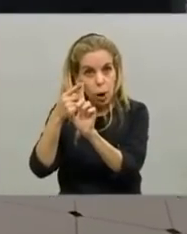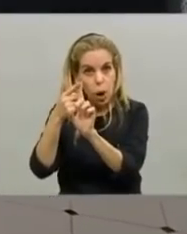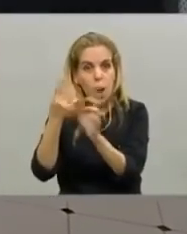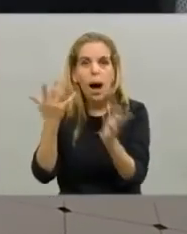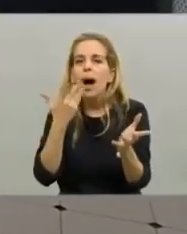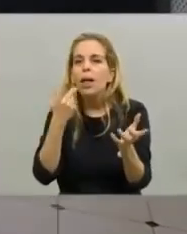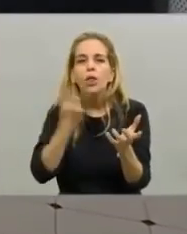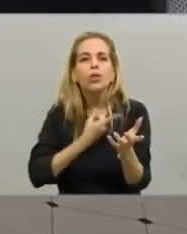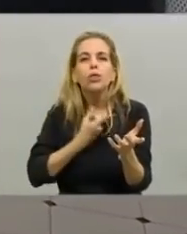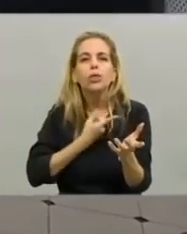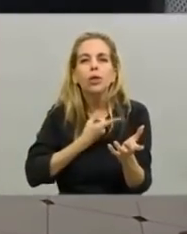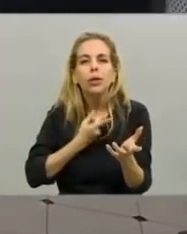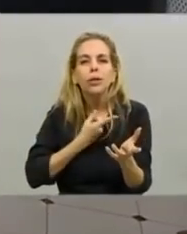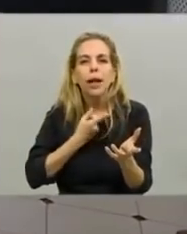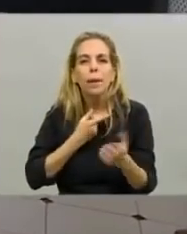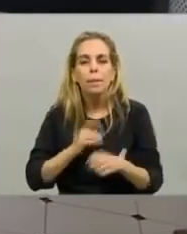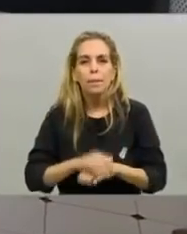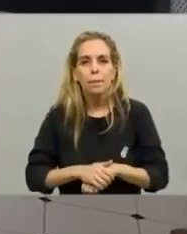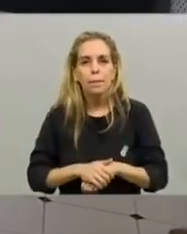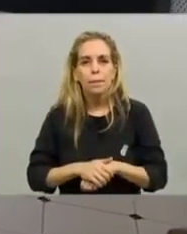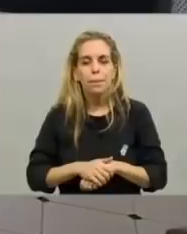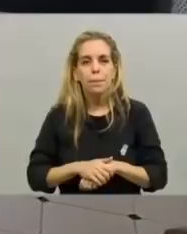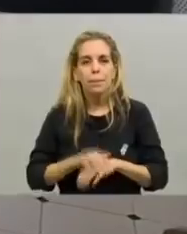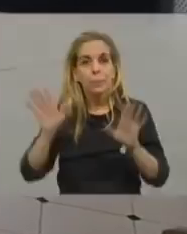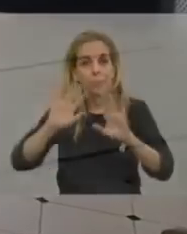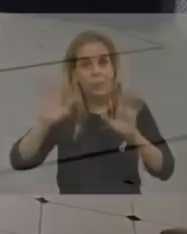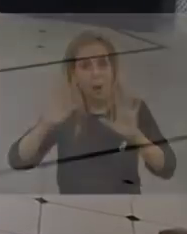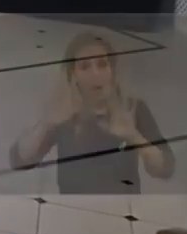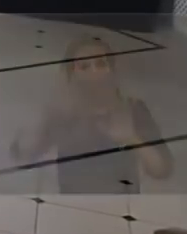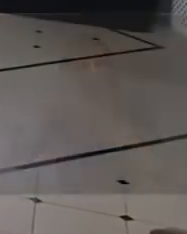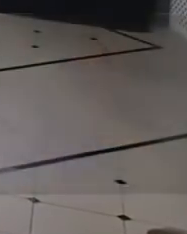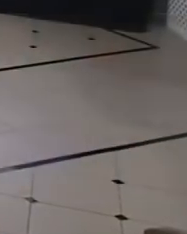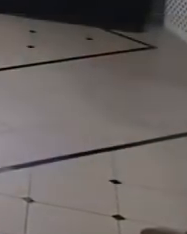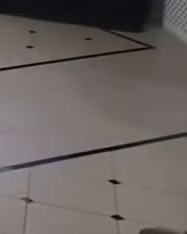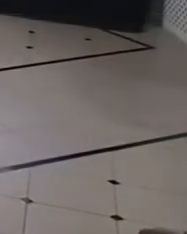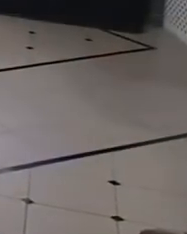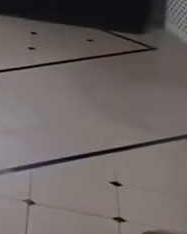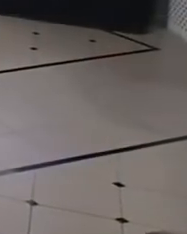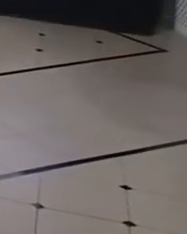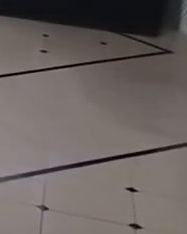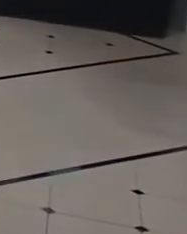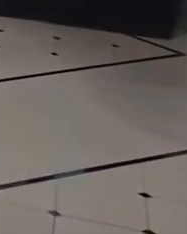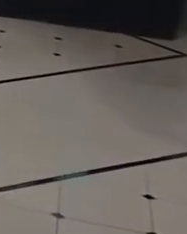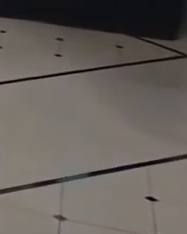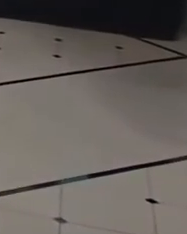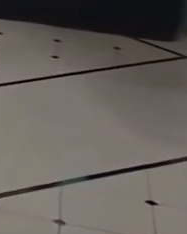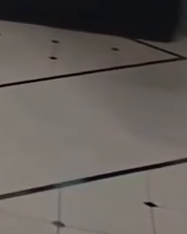A ver dónde está Celina. Hola, Celina. Hola. ¿Cómo te va?